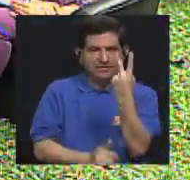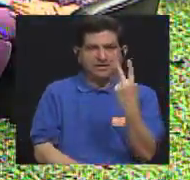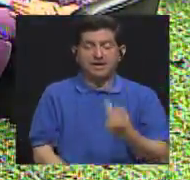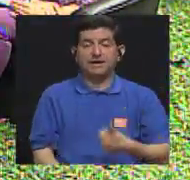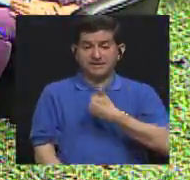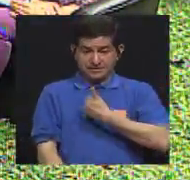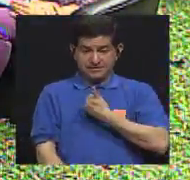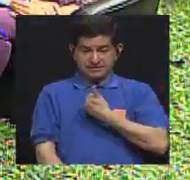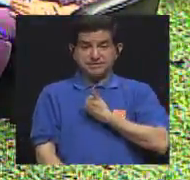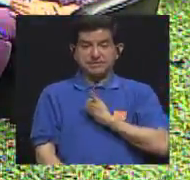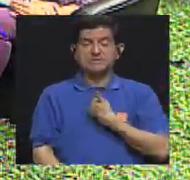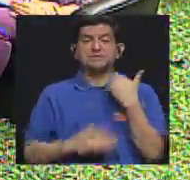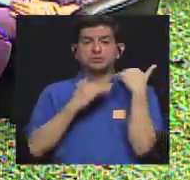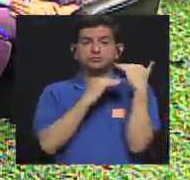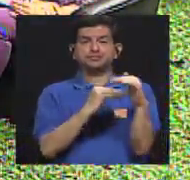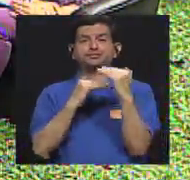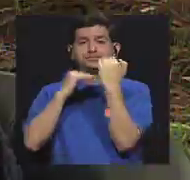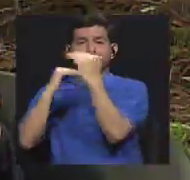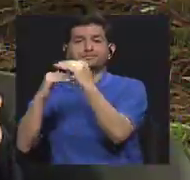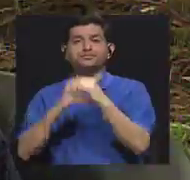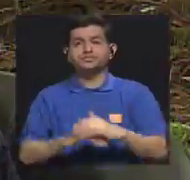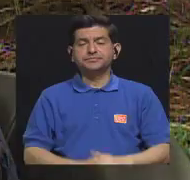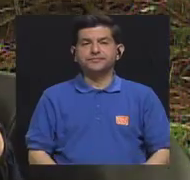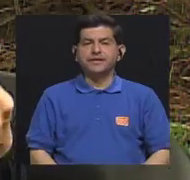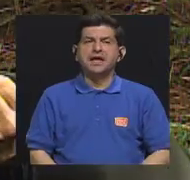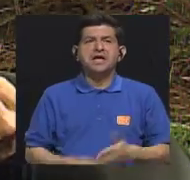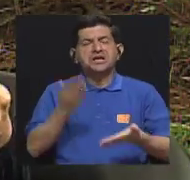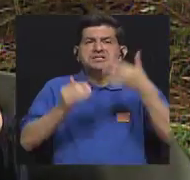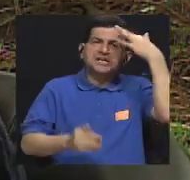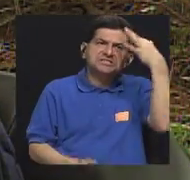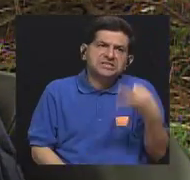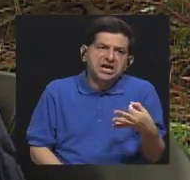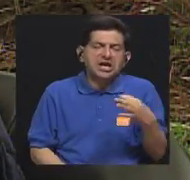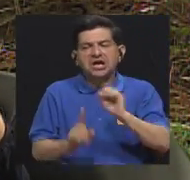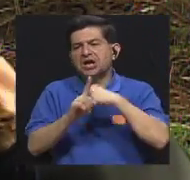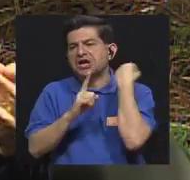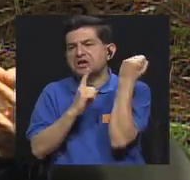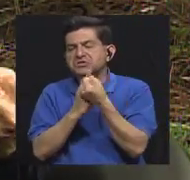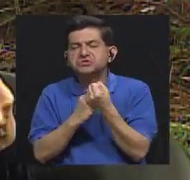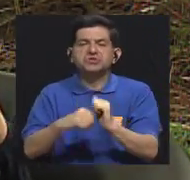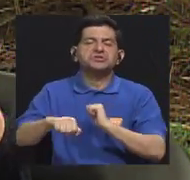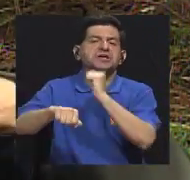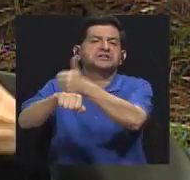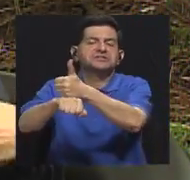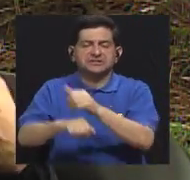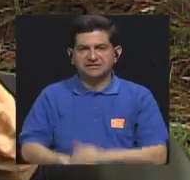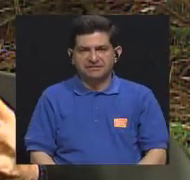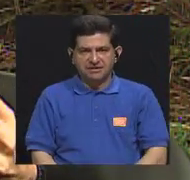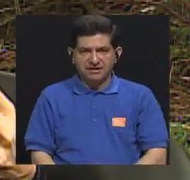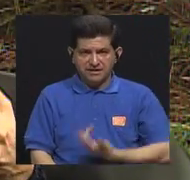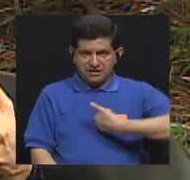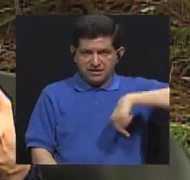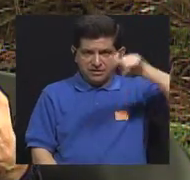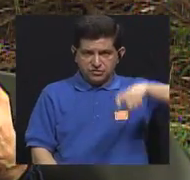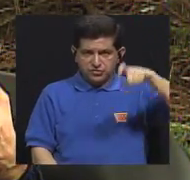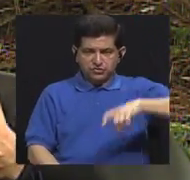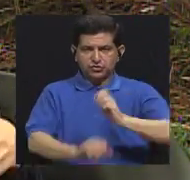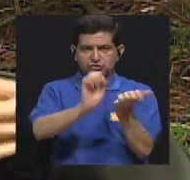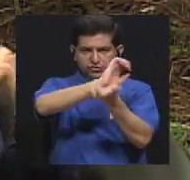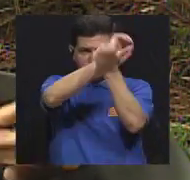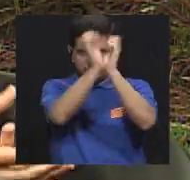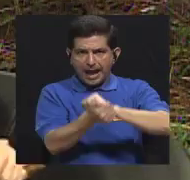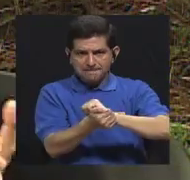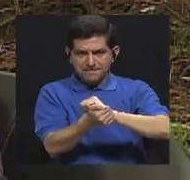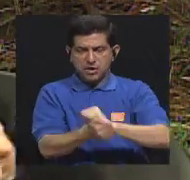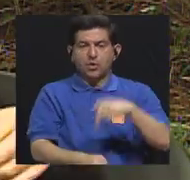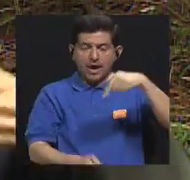nosotros mismos somos los que nos limitamos por creencias, por lo que la sociedad nos estipula, y eso es lo que tenemos que cambiar. O sea,